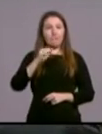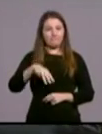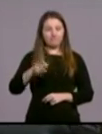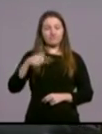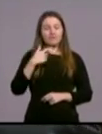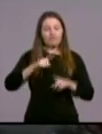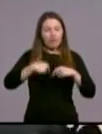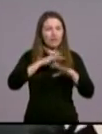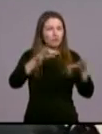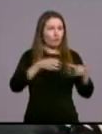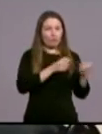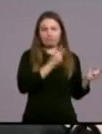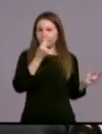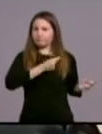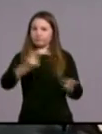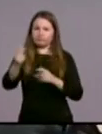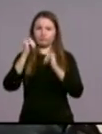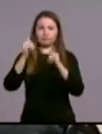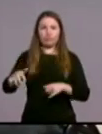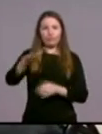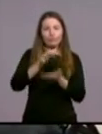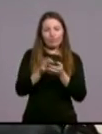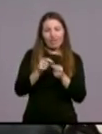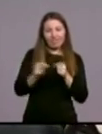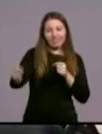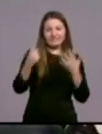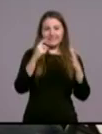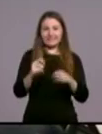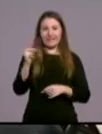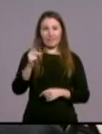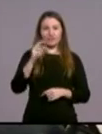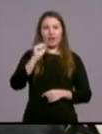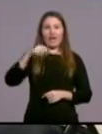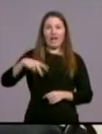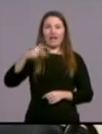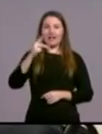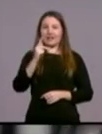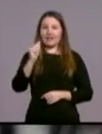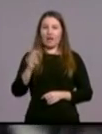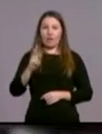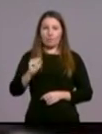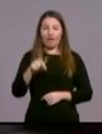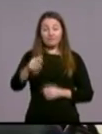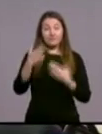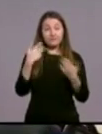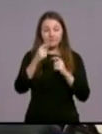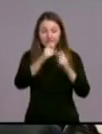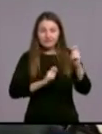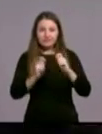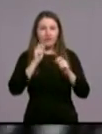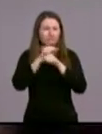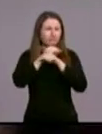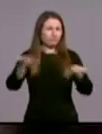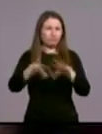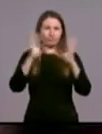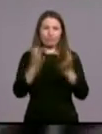muchas a ankawa una ciudad que está en erbil a 60 kilómetros de su localidad de origen esa entrevista dio la vuelta al mundo y ahora